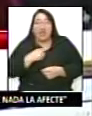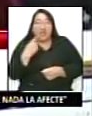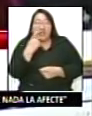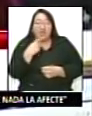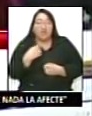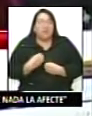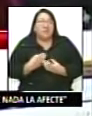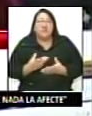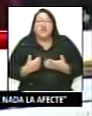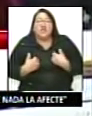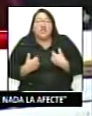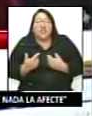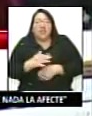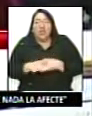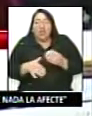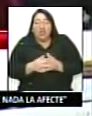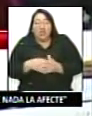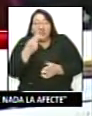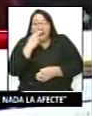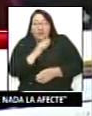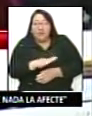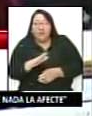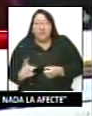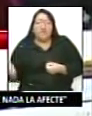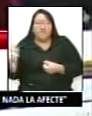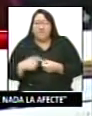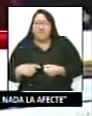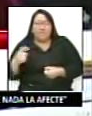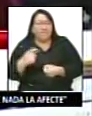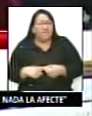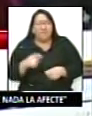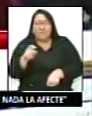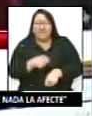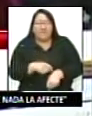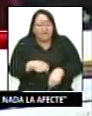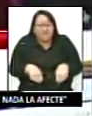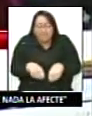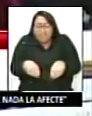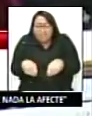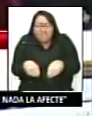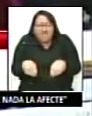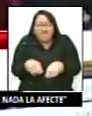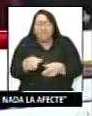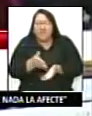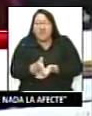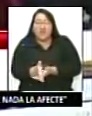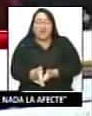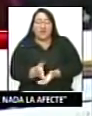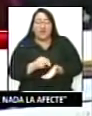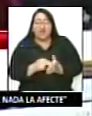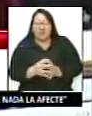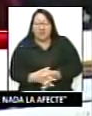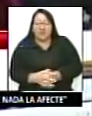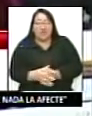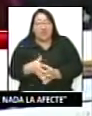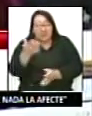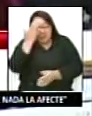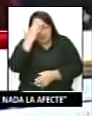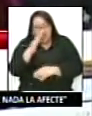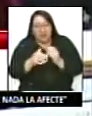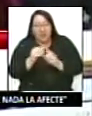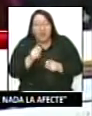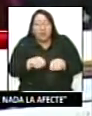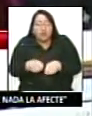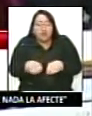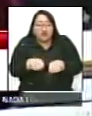que tenían todos los niños participantes en ese momento para ir a saber cortar con unos